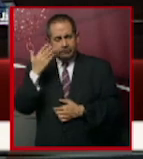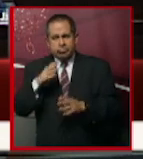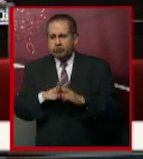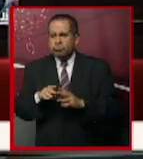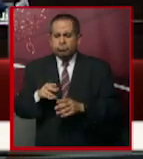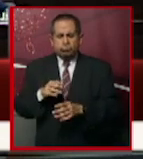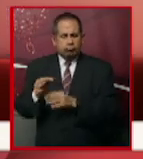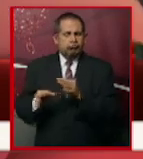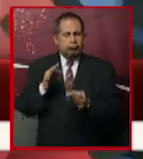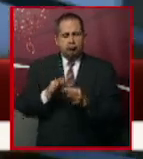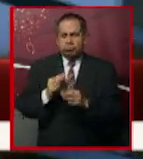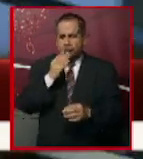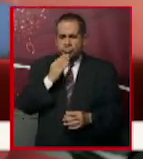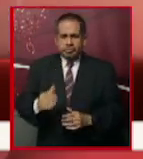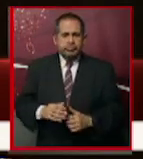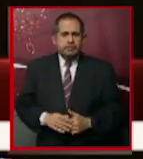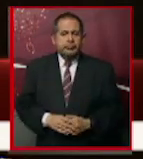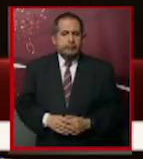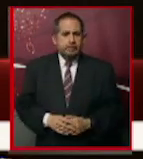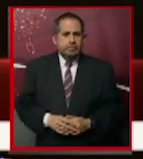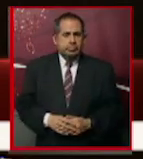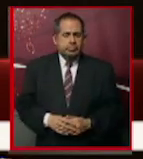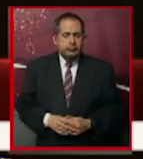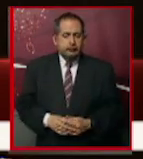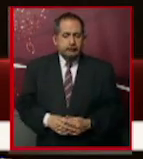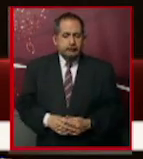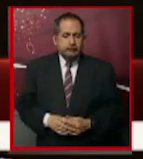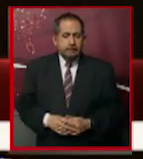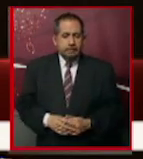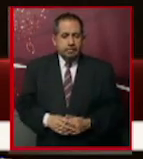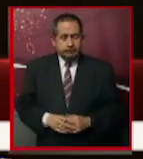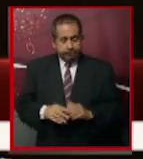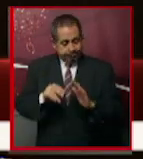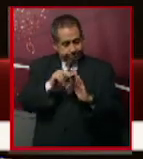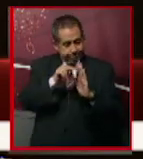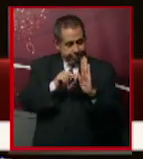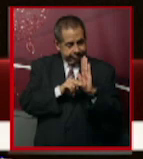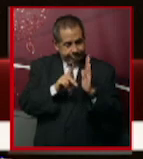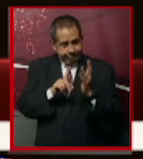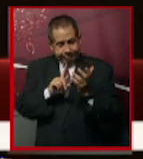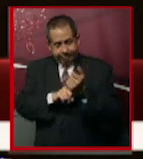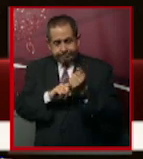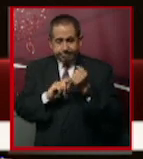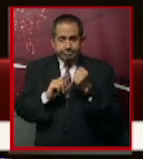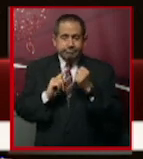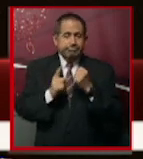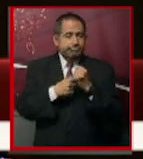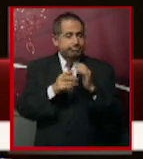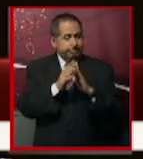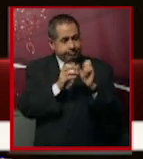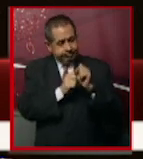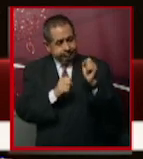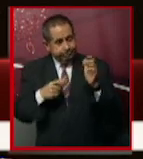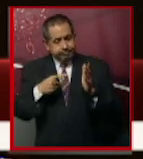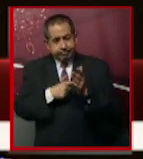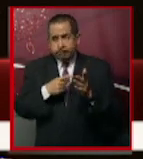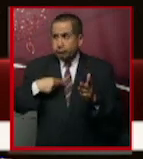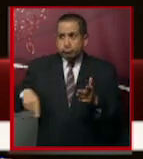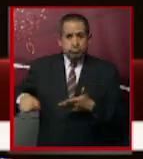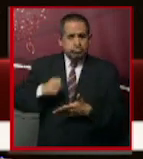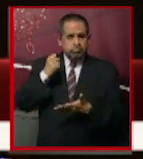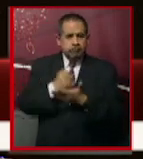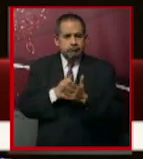lo correcto. Que el espíritu de la norma constitucional aprobada por este Poder